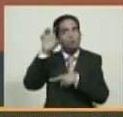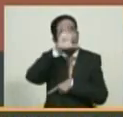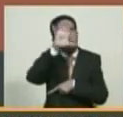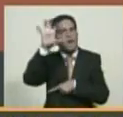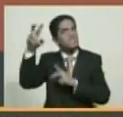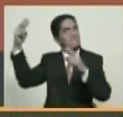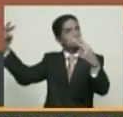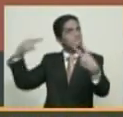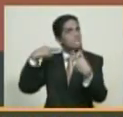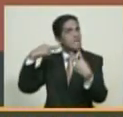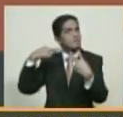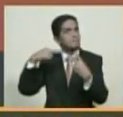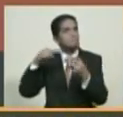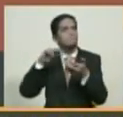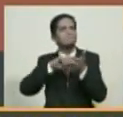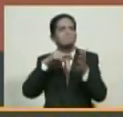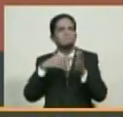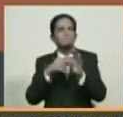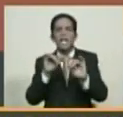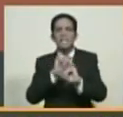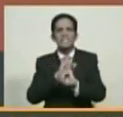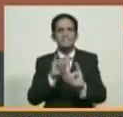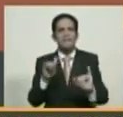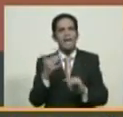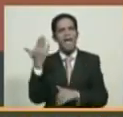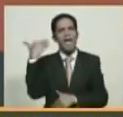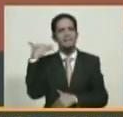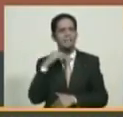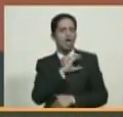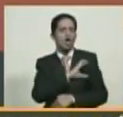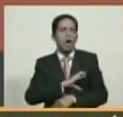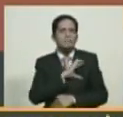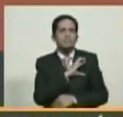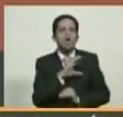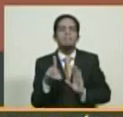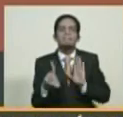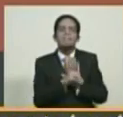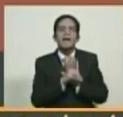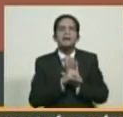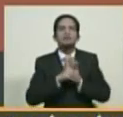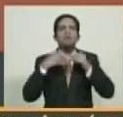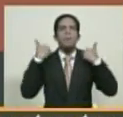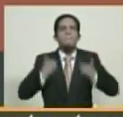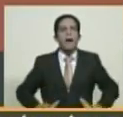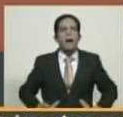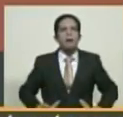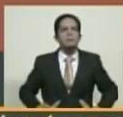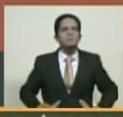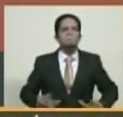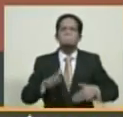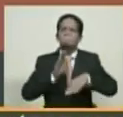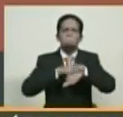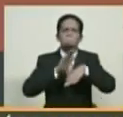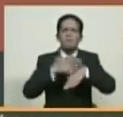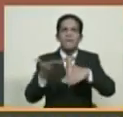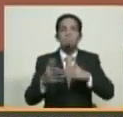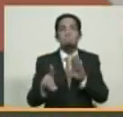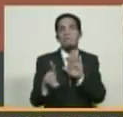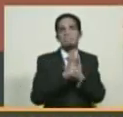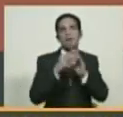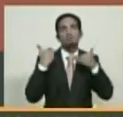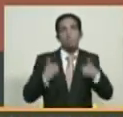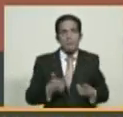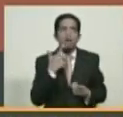humanidad, ya ocurrió en la extinta Comisión de los Derechos Humanos, desapareció, porque tomaron los derechos humanos para